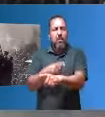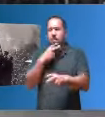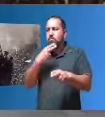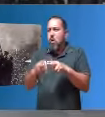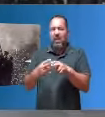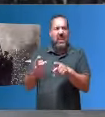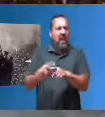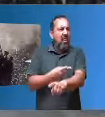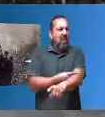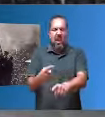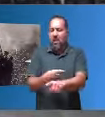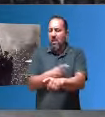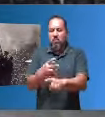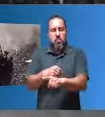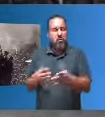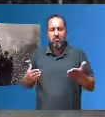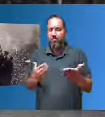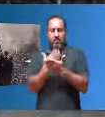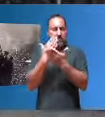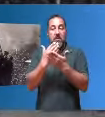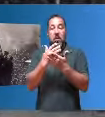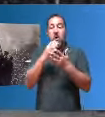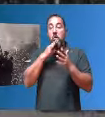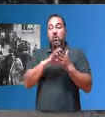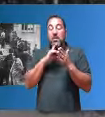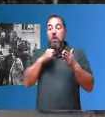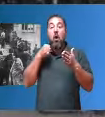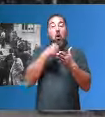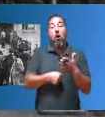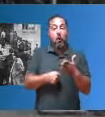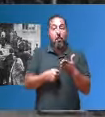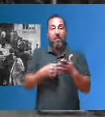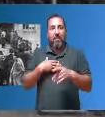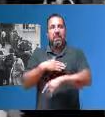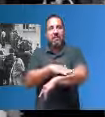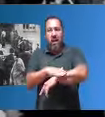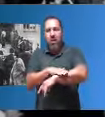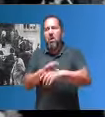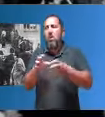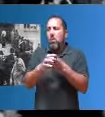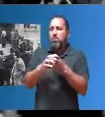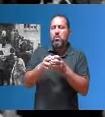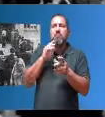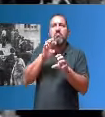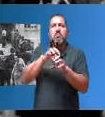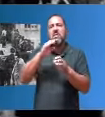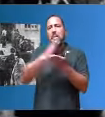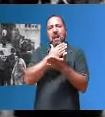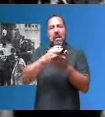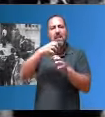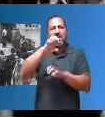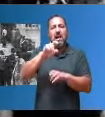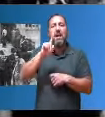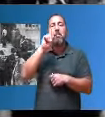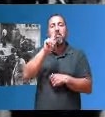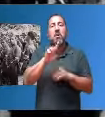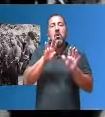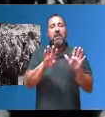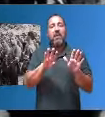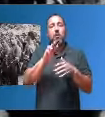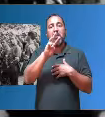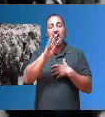Estado protagonizado por la izquierda y los partidos separatistas en 1934, le siguió el protagonizado por la derecha